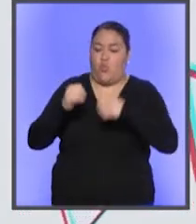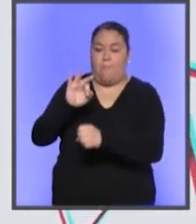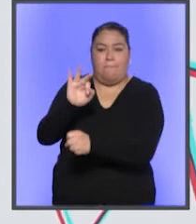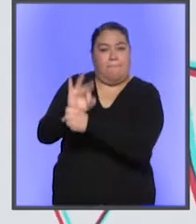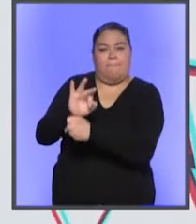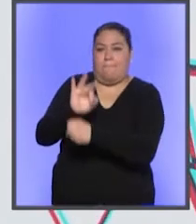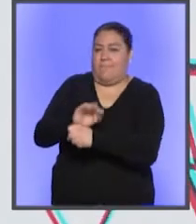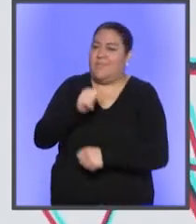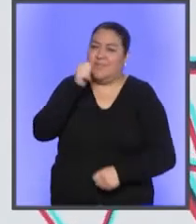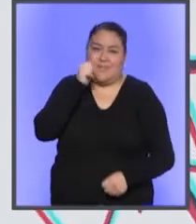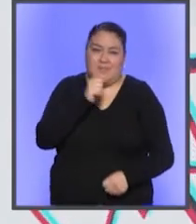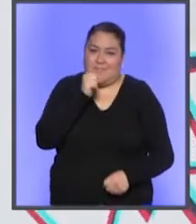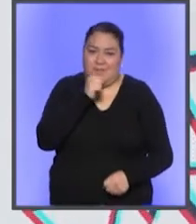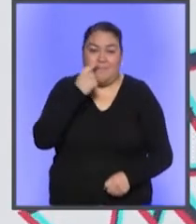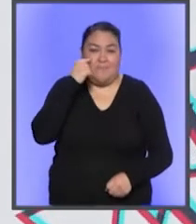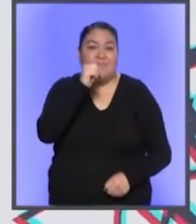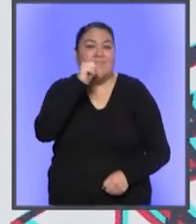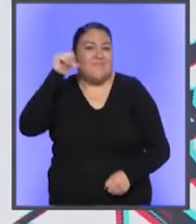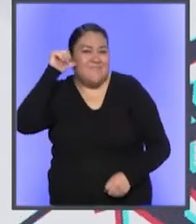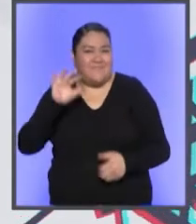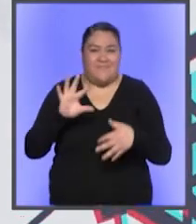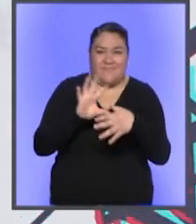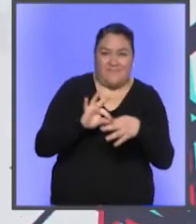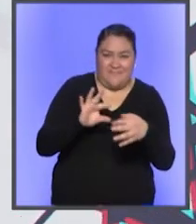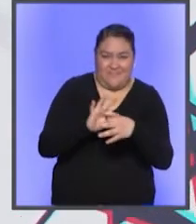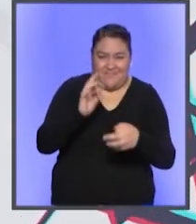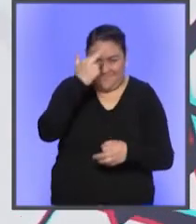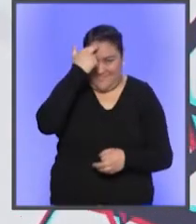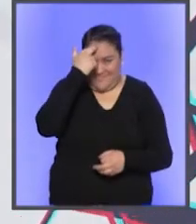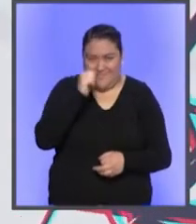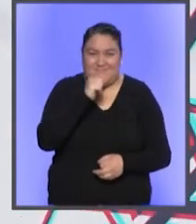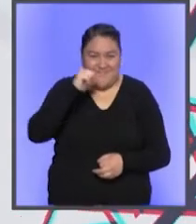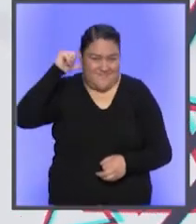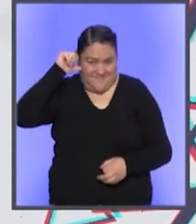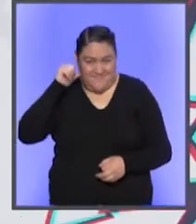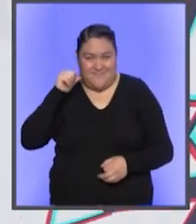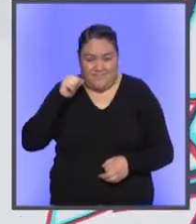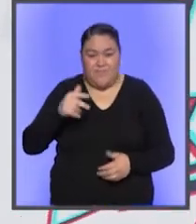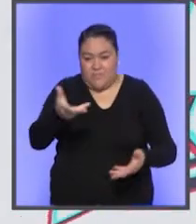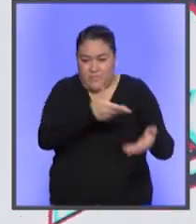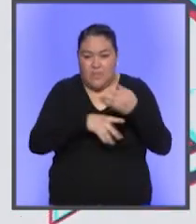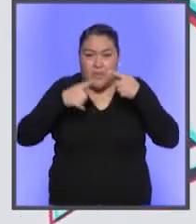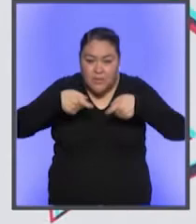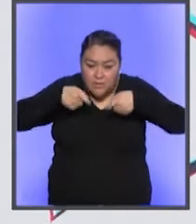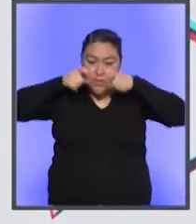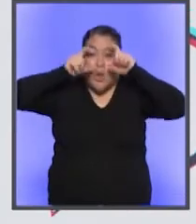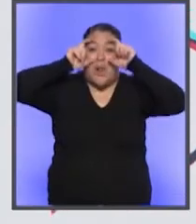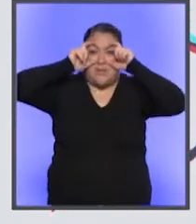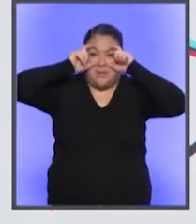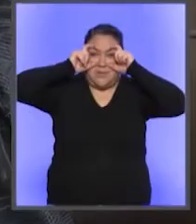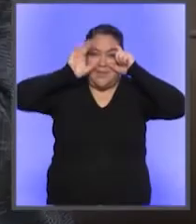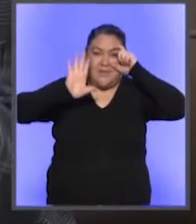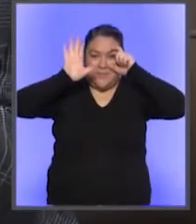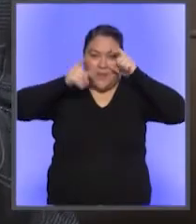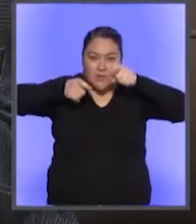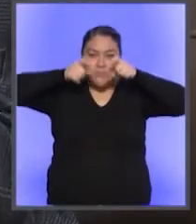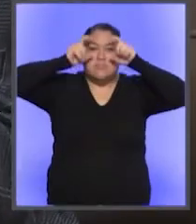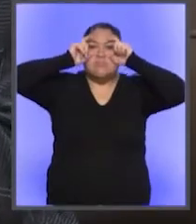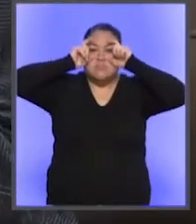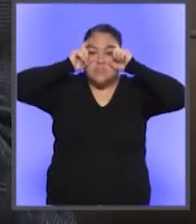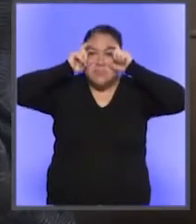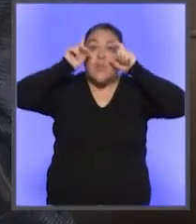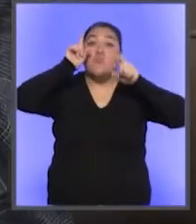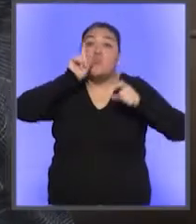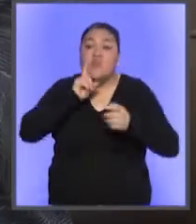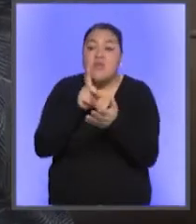Y con todo lo que comentamos ayer con esas decía alguna de las compañeras lentes para visibilizar todo